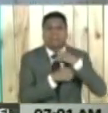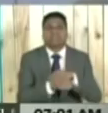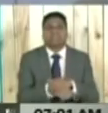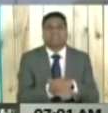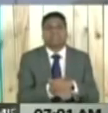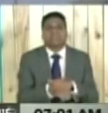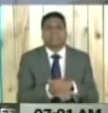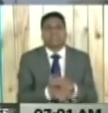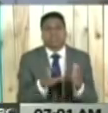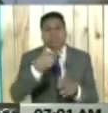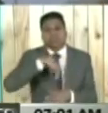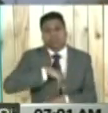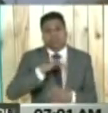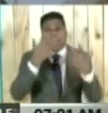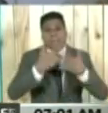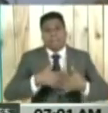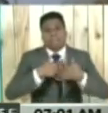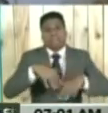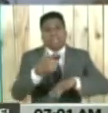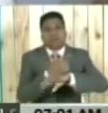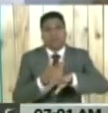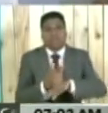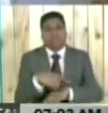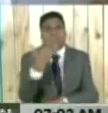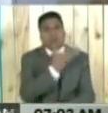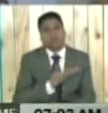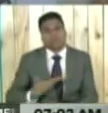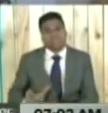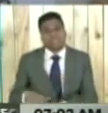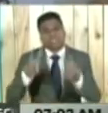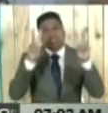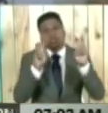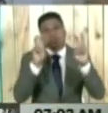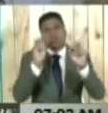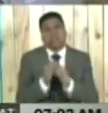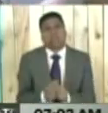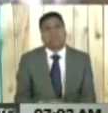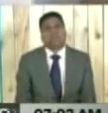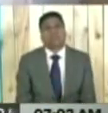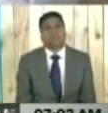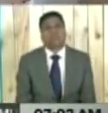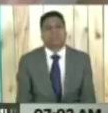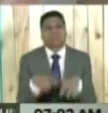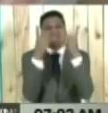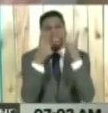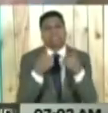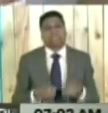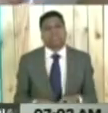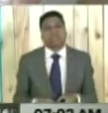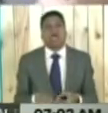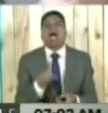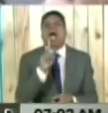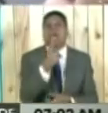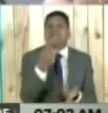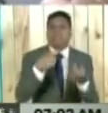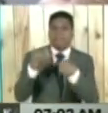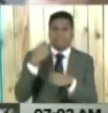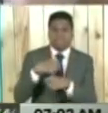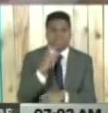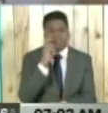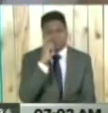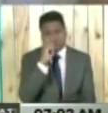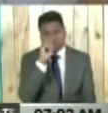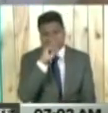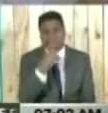renacionalizadas. Nuestro presidente, de nuevo, decidió, nuestro comandante Chávez decidió, la están vendiendo, porque era que las estaban